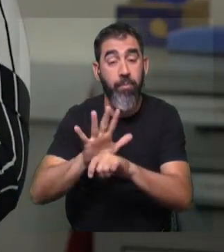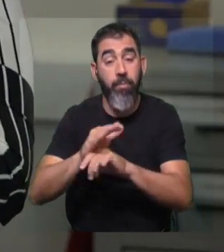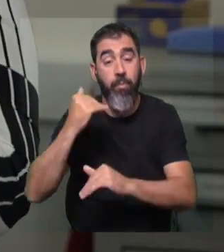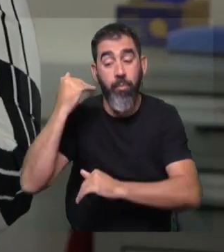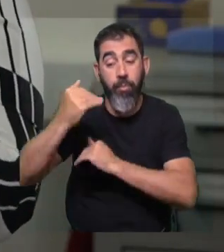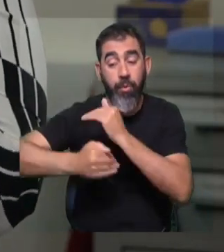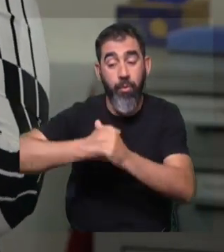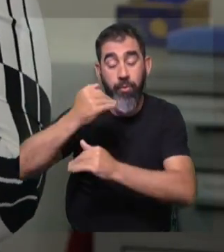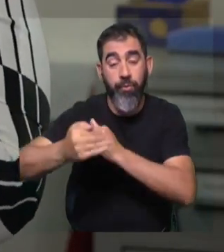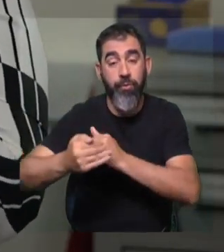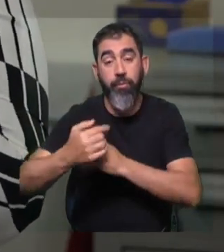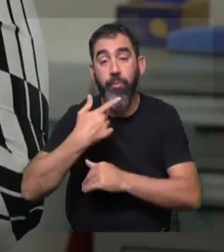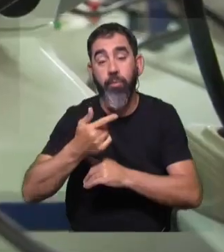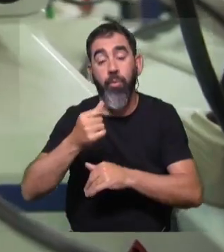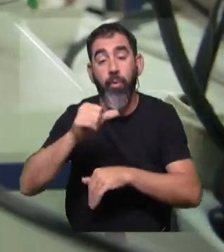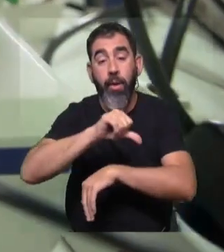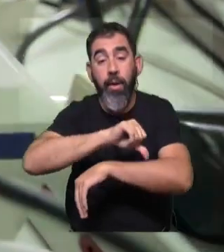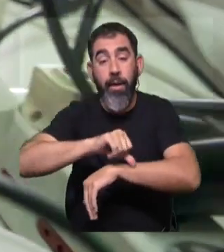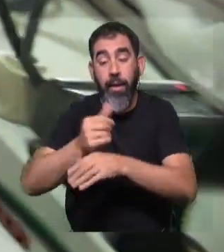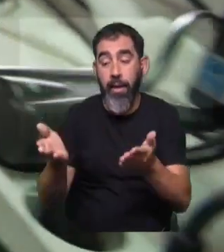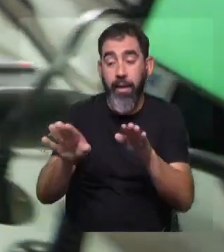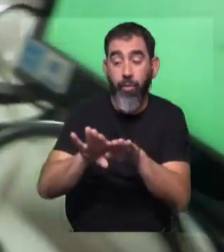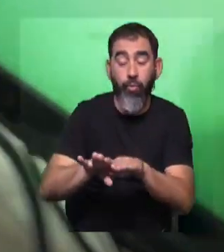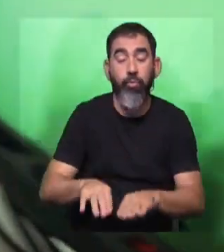proceso que ocurre cuando una herida se cierra.